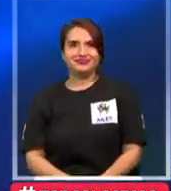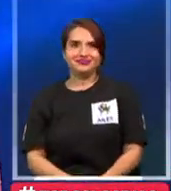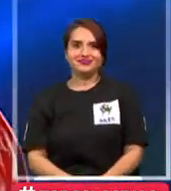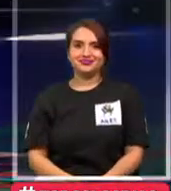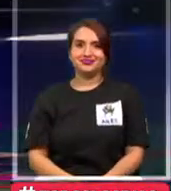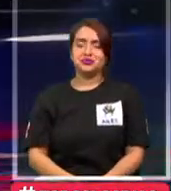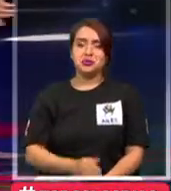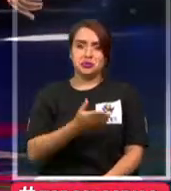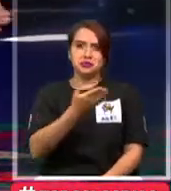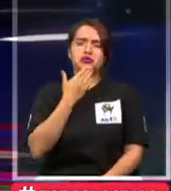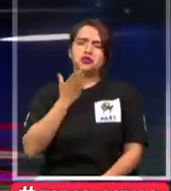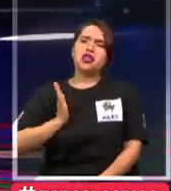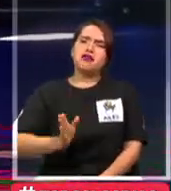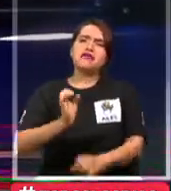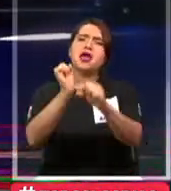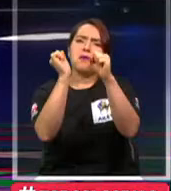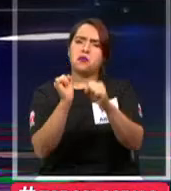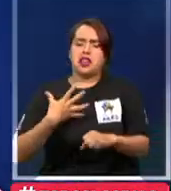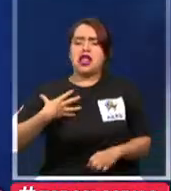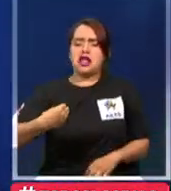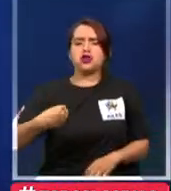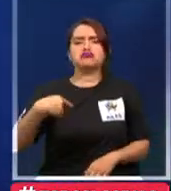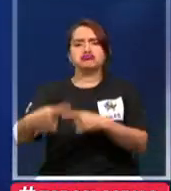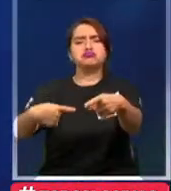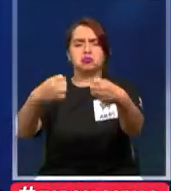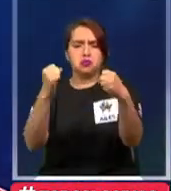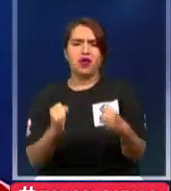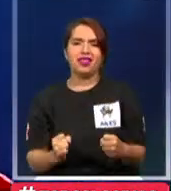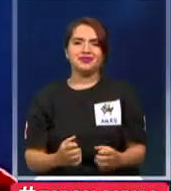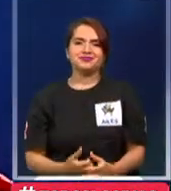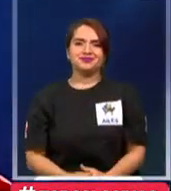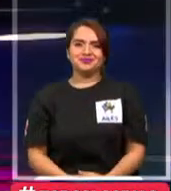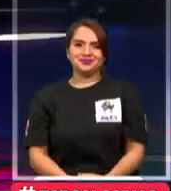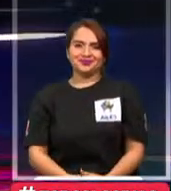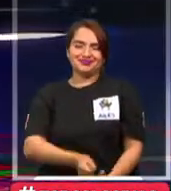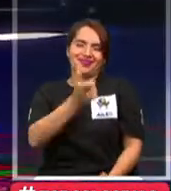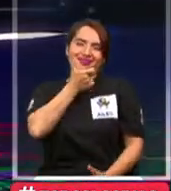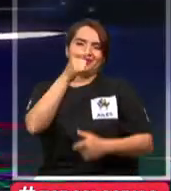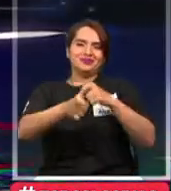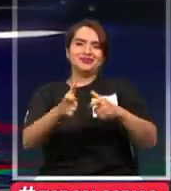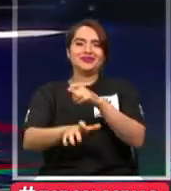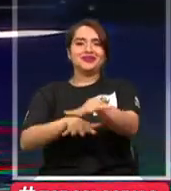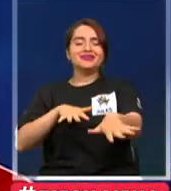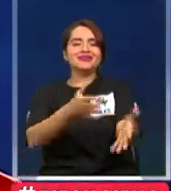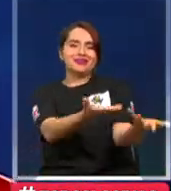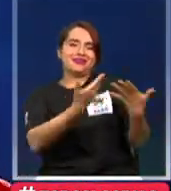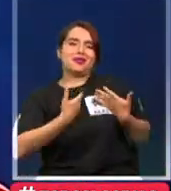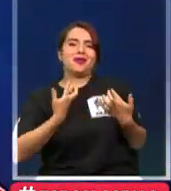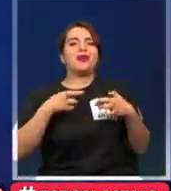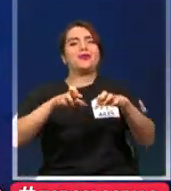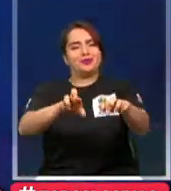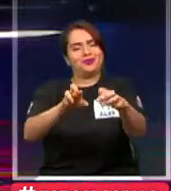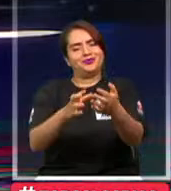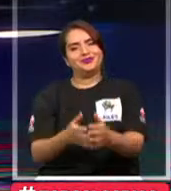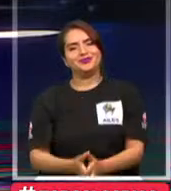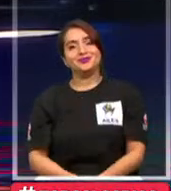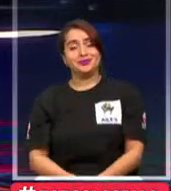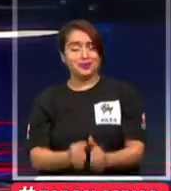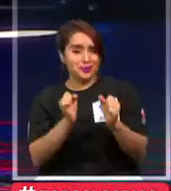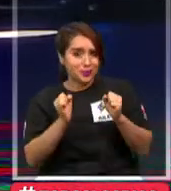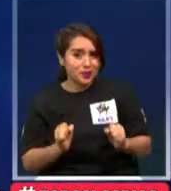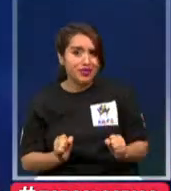Usted todavía puede procrear. Sí. Deme la oportunidad. Puede